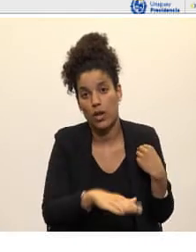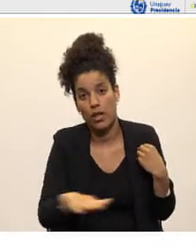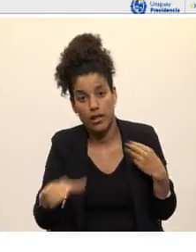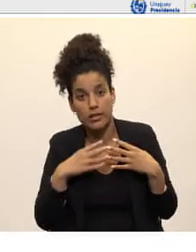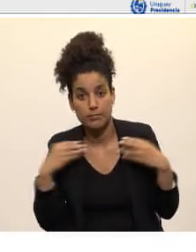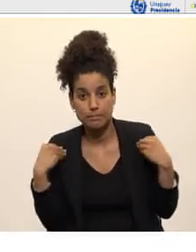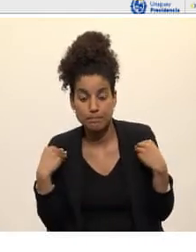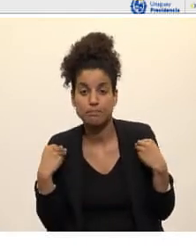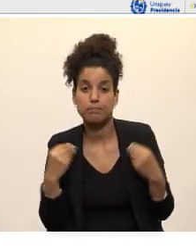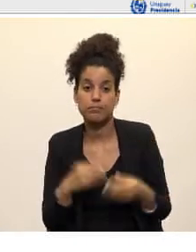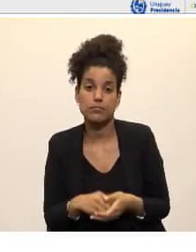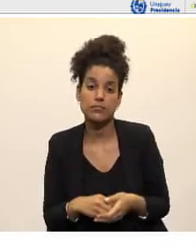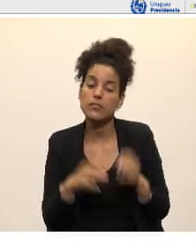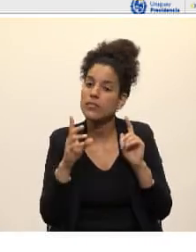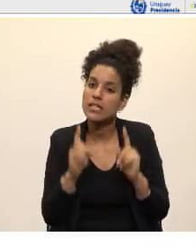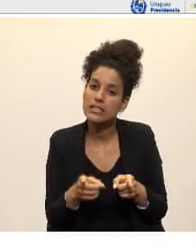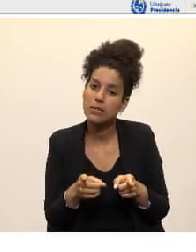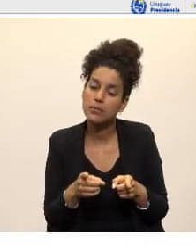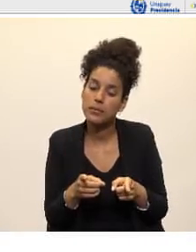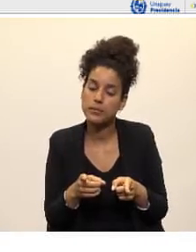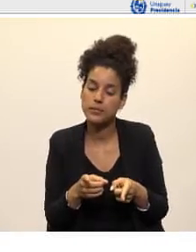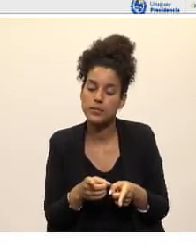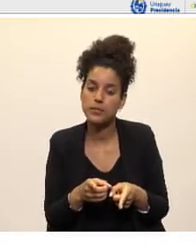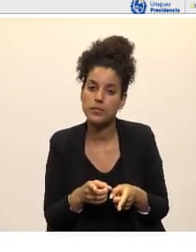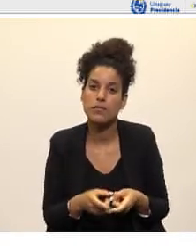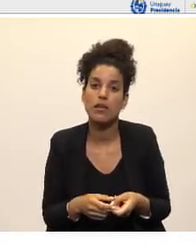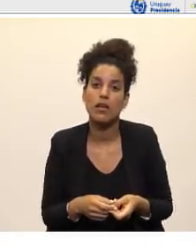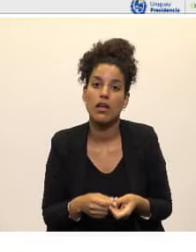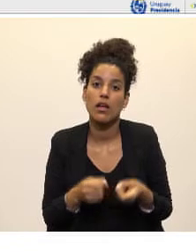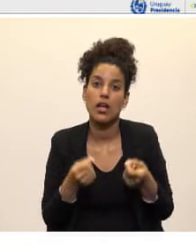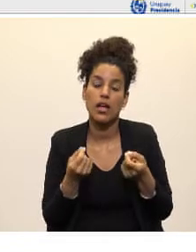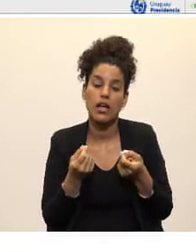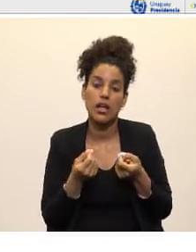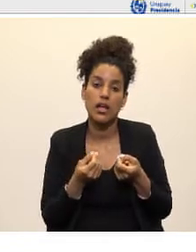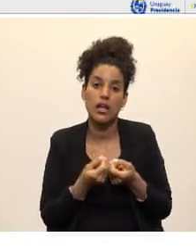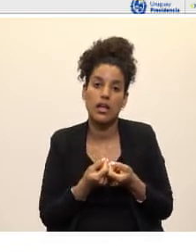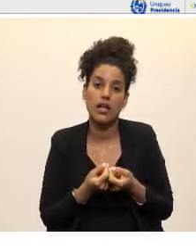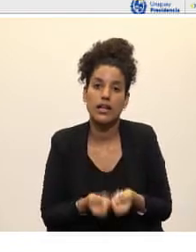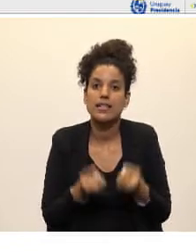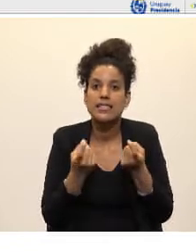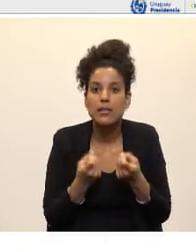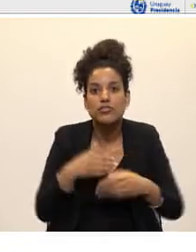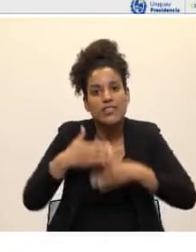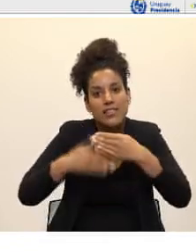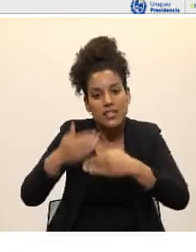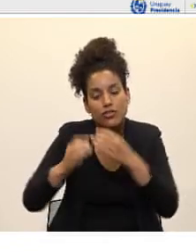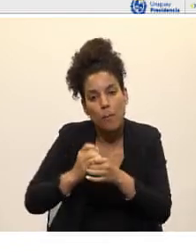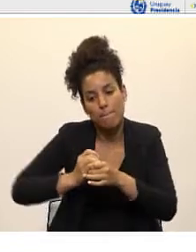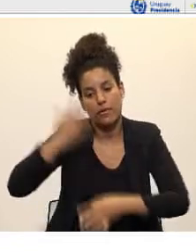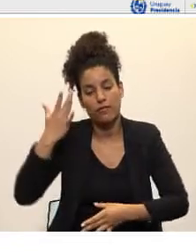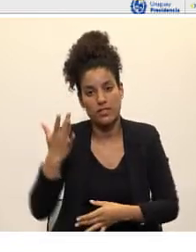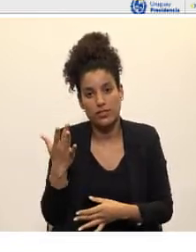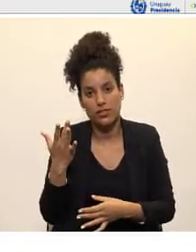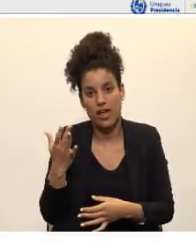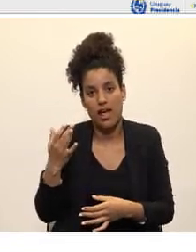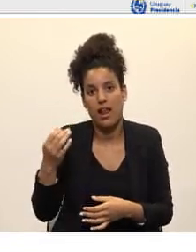para nuestros chicos y chicas, y también lo que hace a la necesidad del desarrollo profesional, las